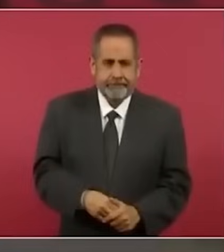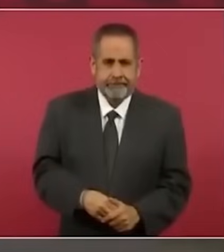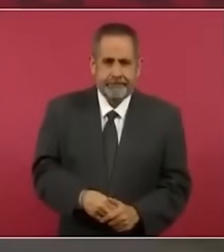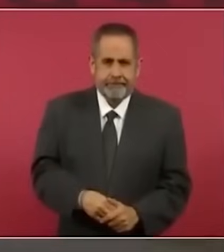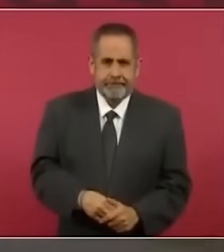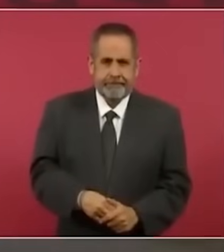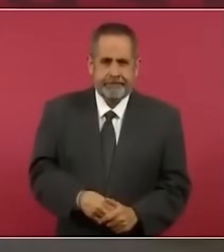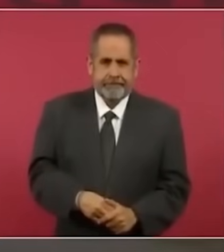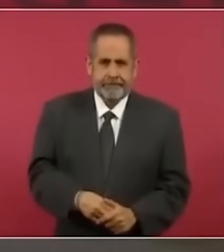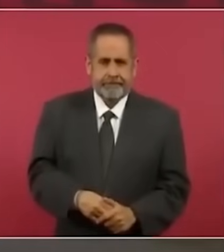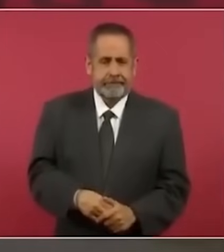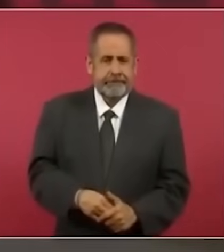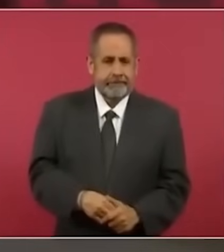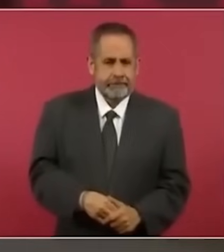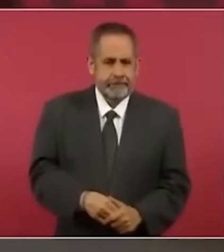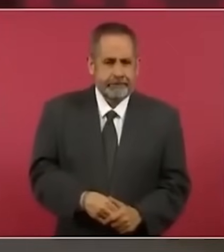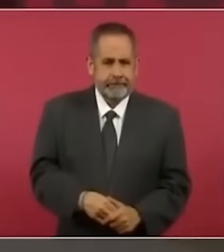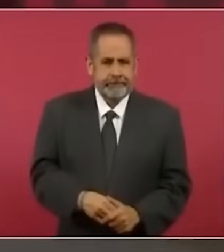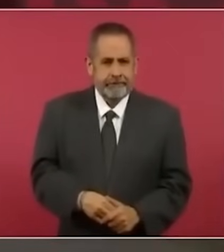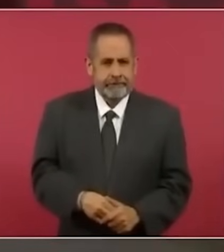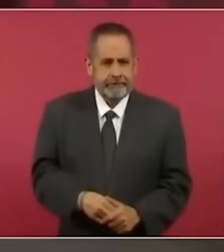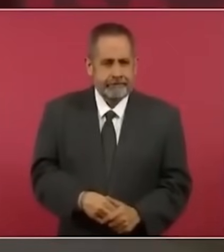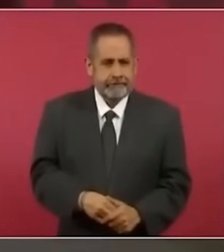Ojalá y se queden más tiempo,